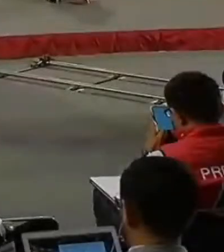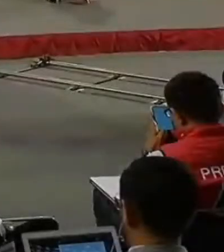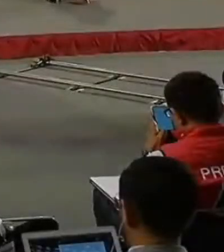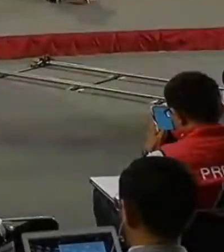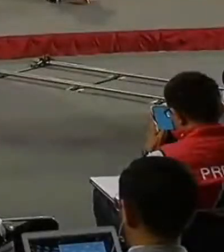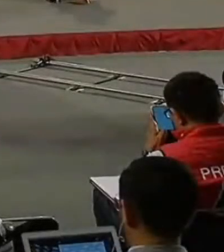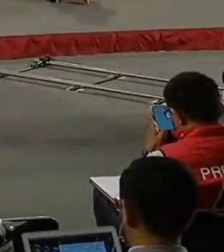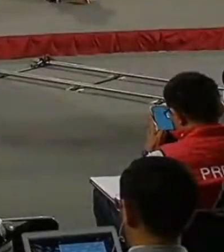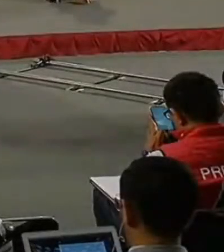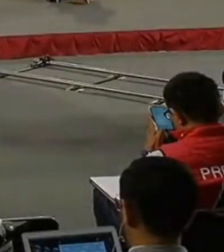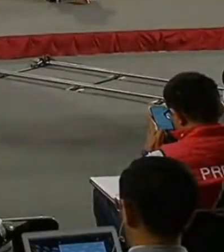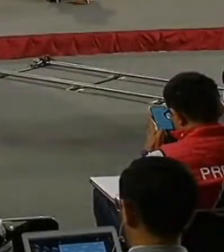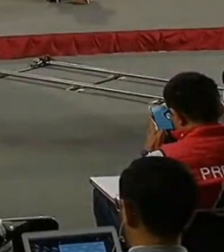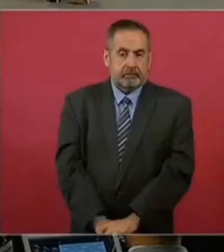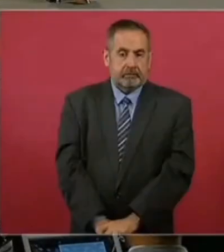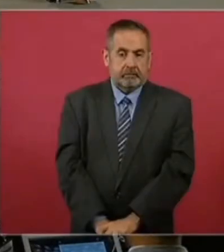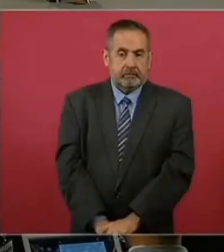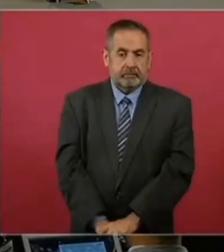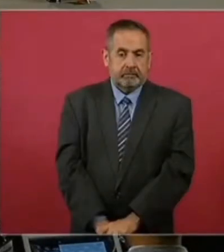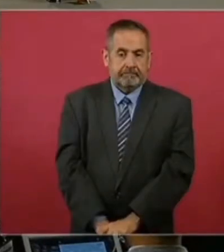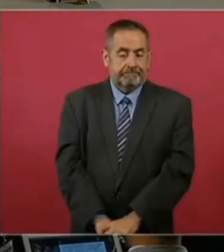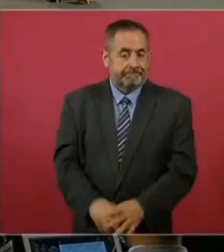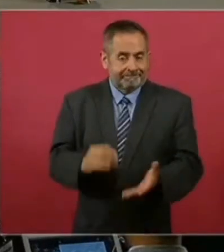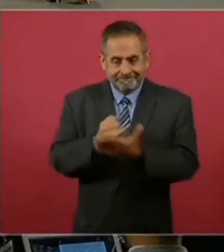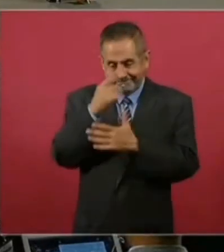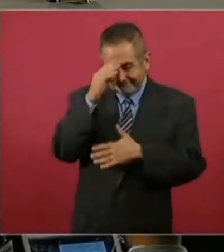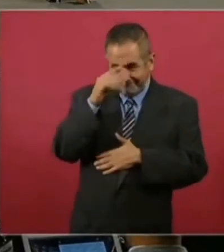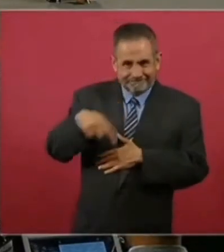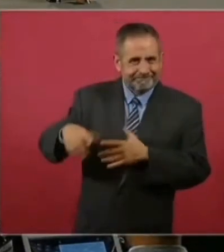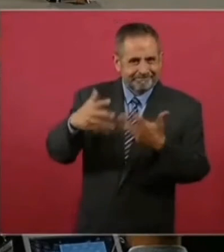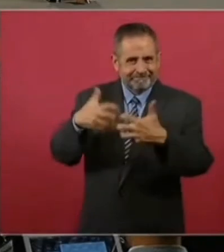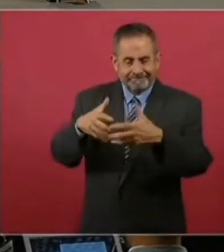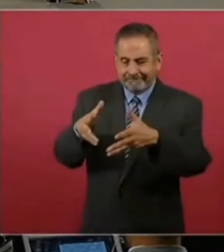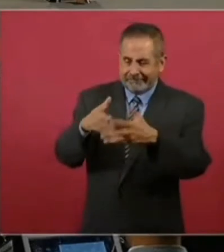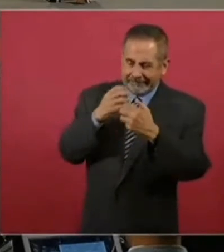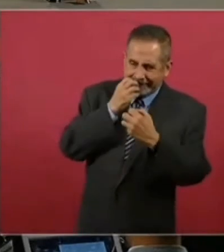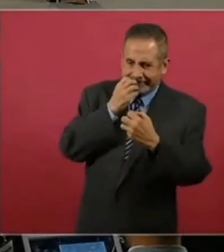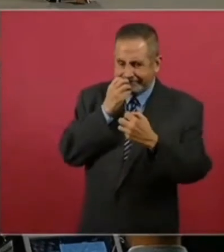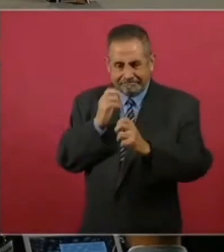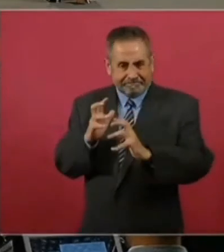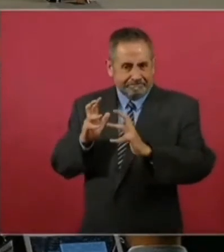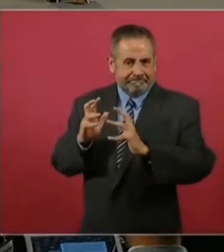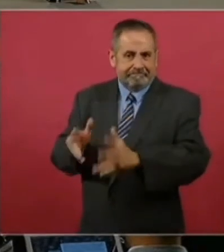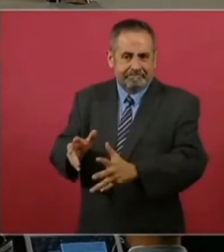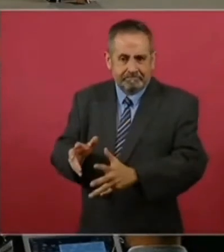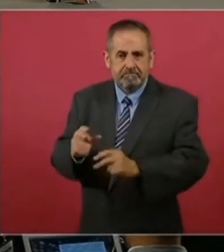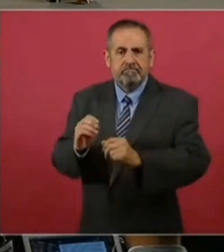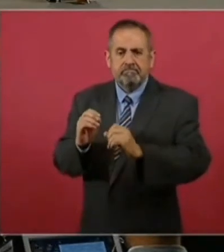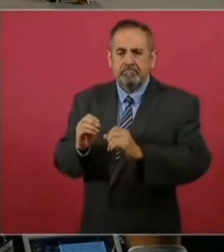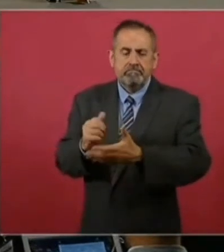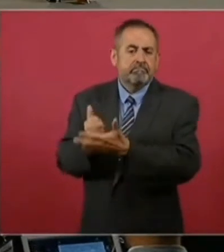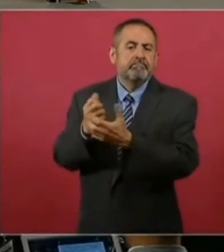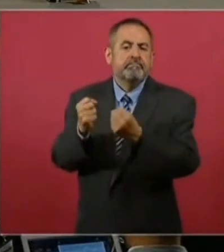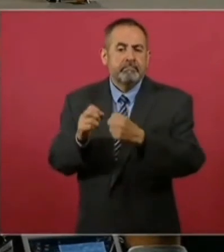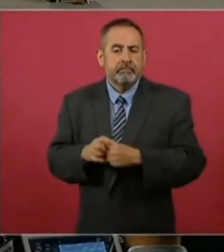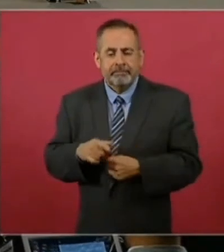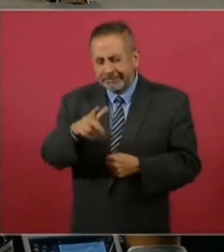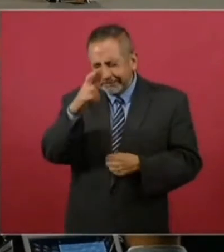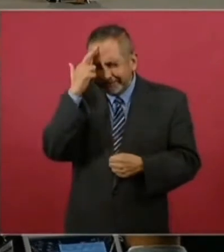se convirtiera en chatarra, dejar todos los equipos. Algunos se deben de acordar de que cuando